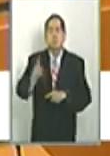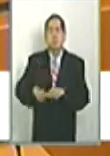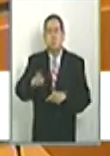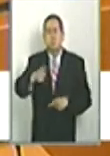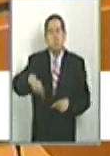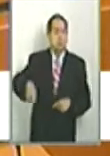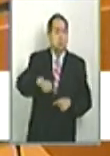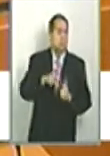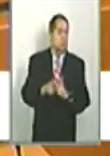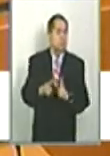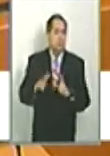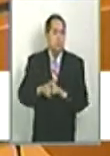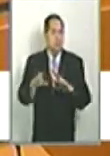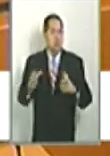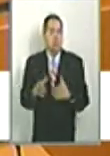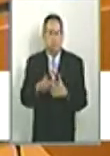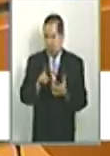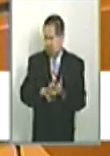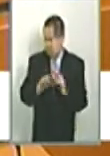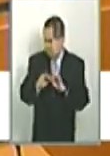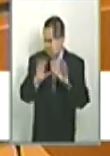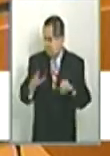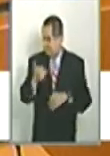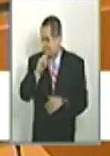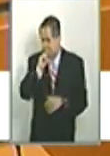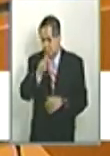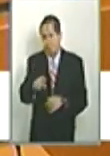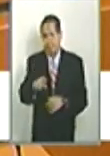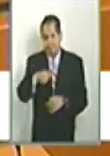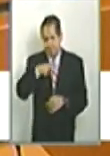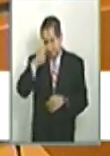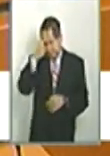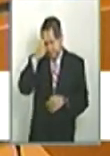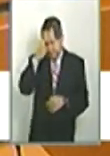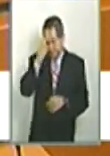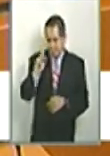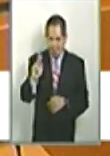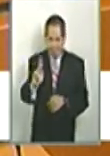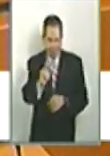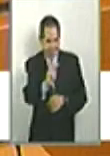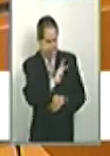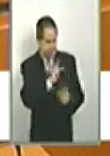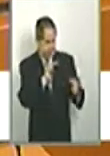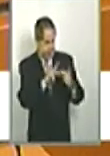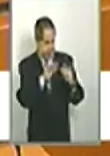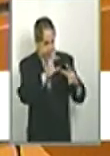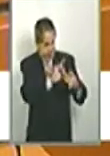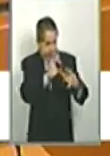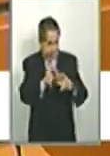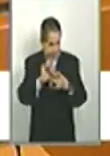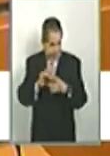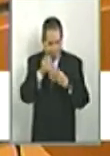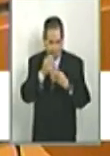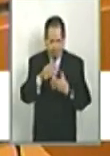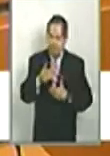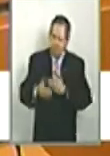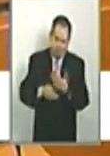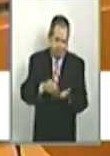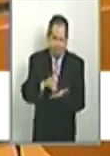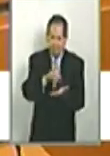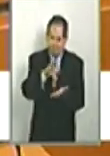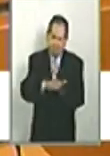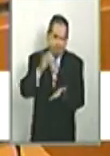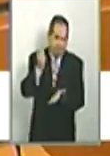grupos parlamentarios y desde luego por encontrar eco en el conjunto de los grupos que permitieron que salieran